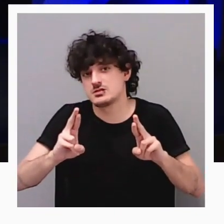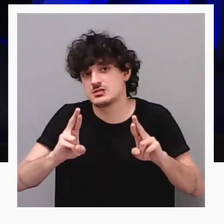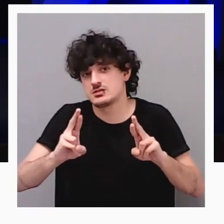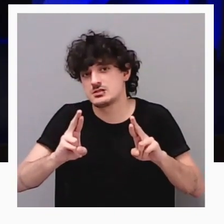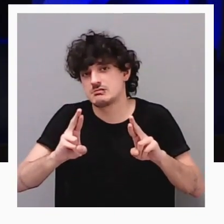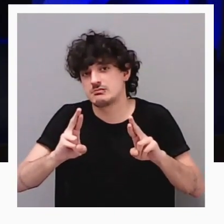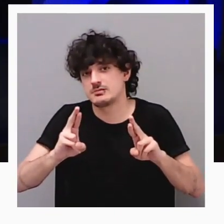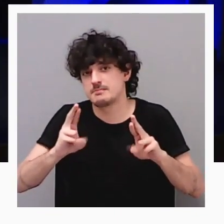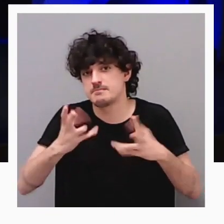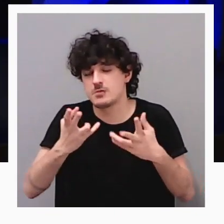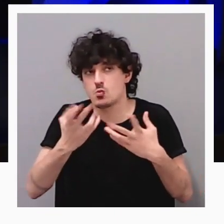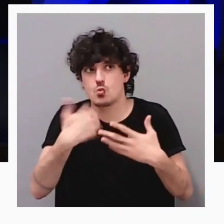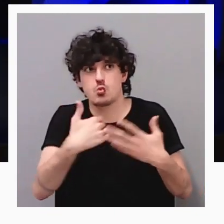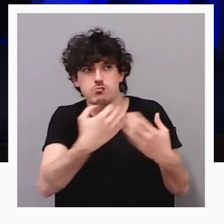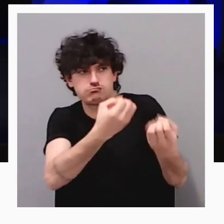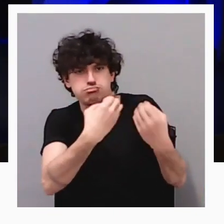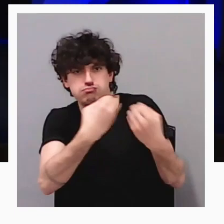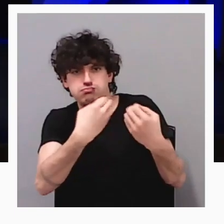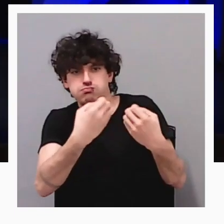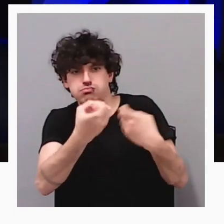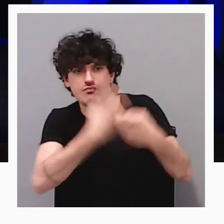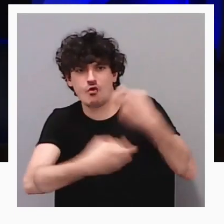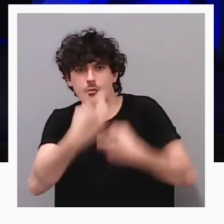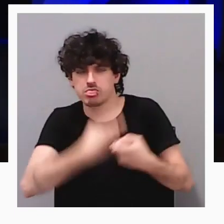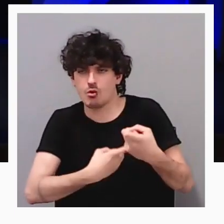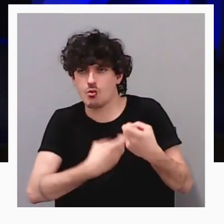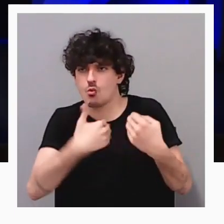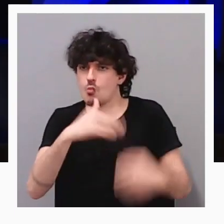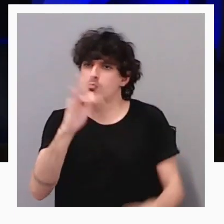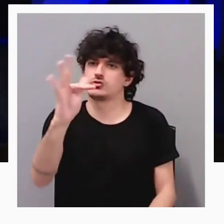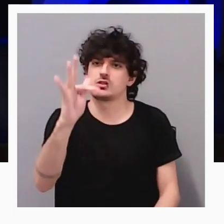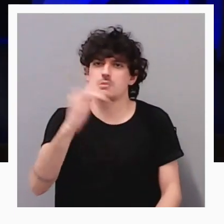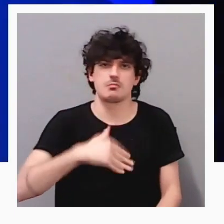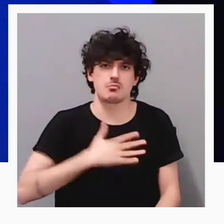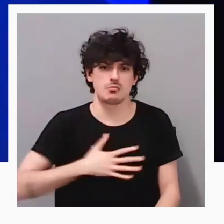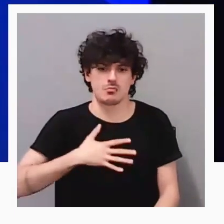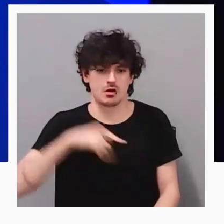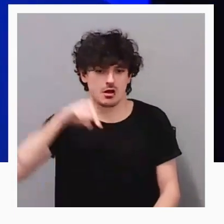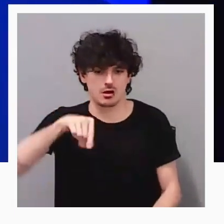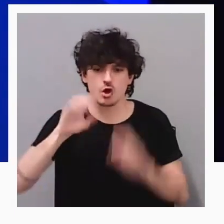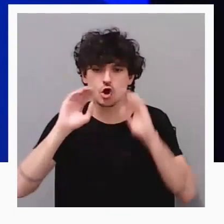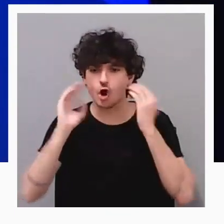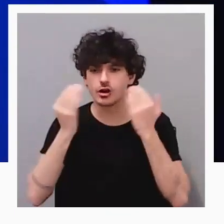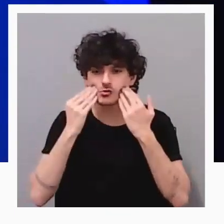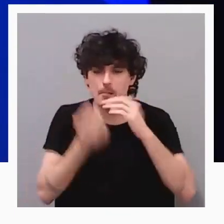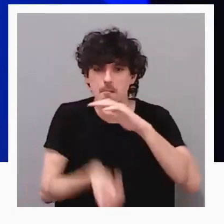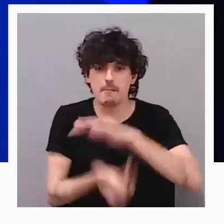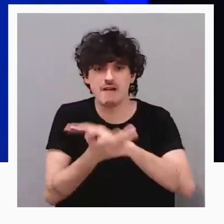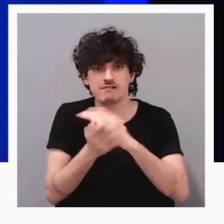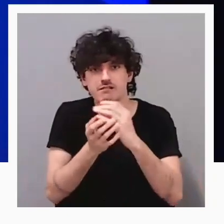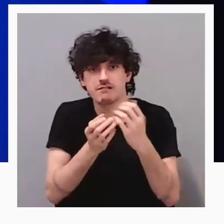procesando la información, la cantidad de información positiva y agradable que está surgiendo en este congreso.